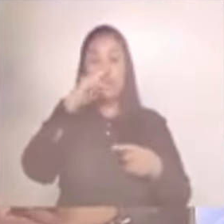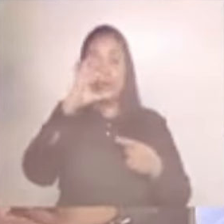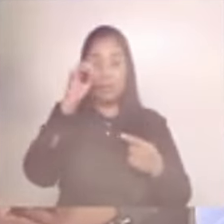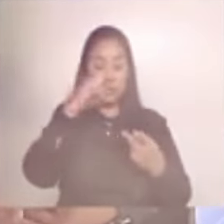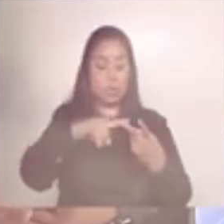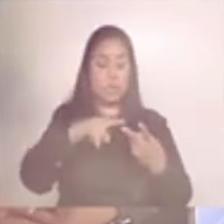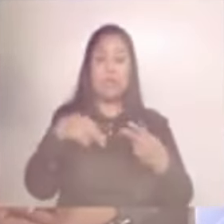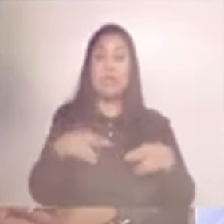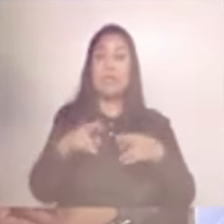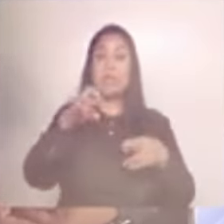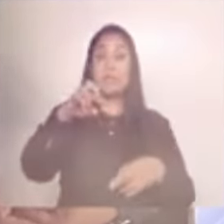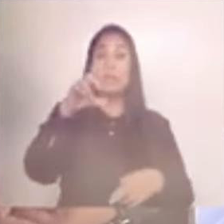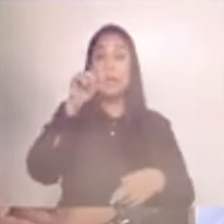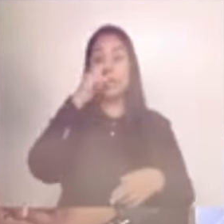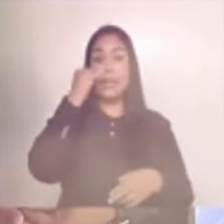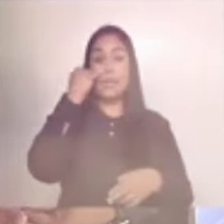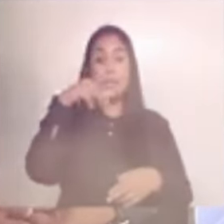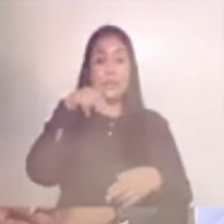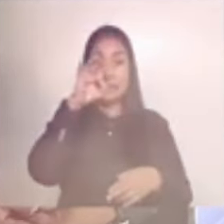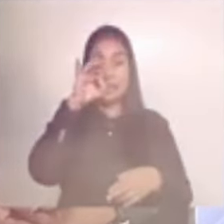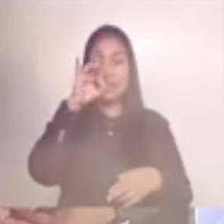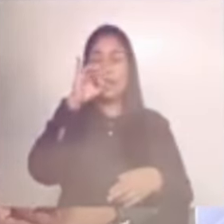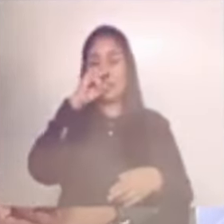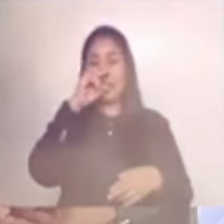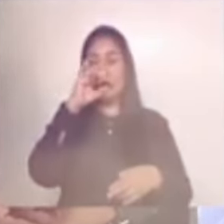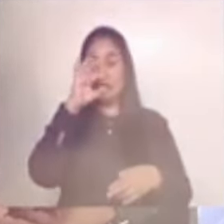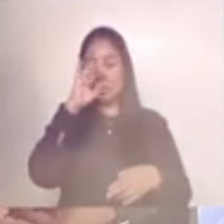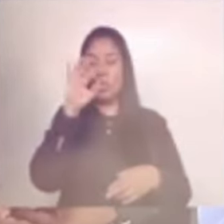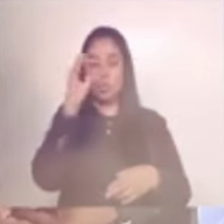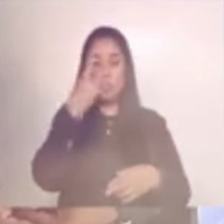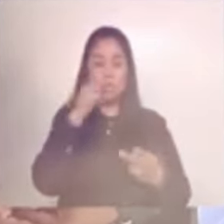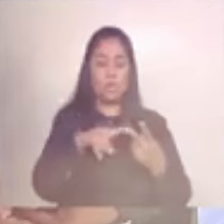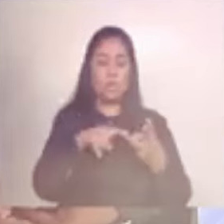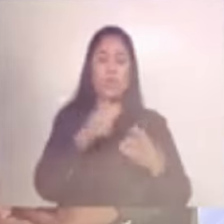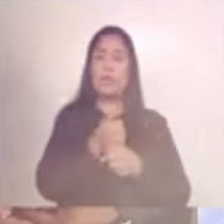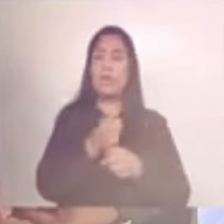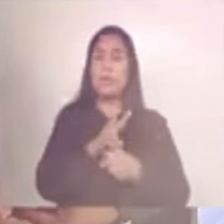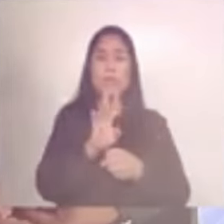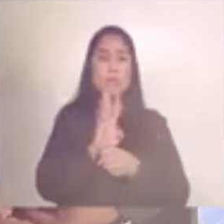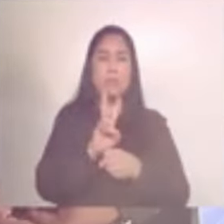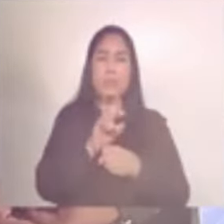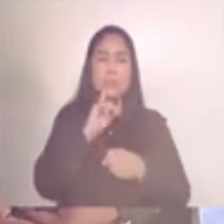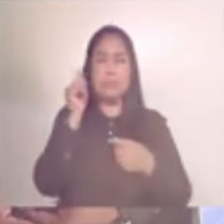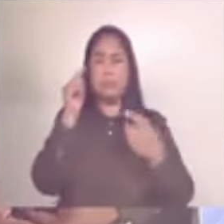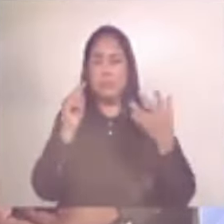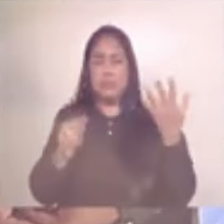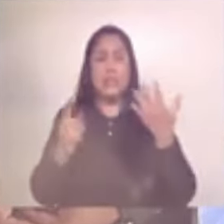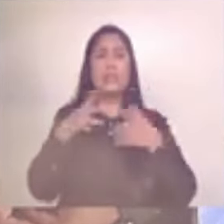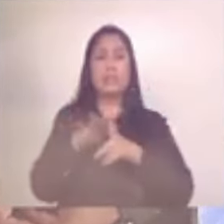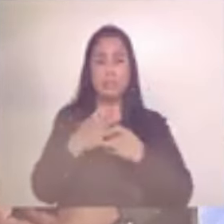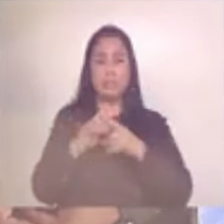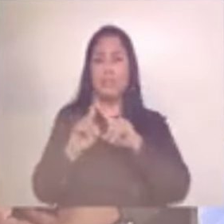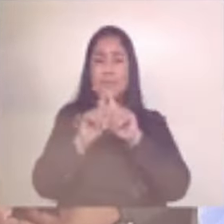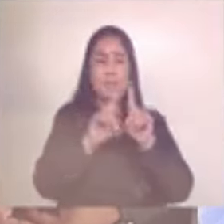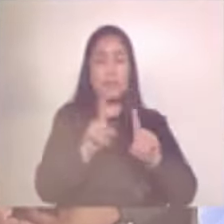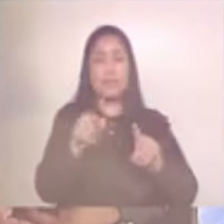río Platanitos, tenemos en Alta Verapaz distintas situaciones, y lo importante es que de cada una de ellas